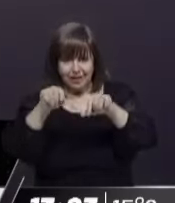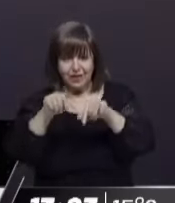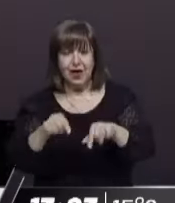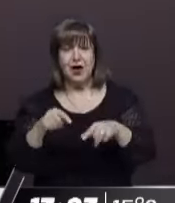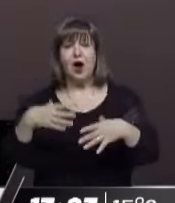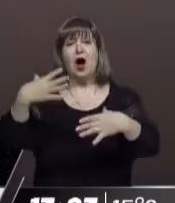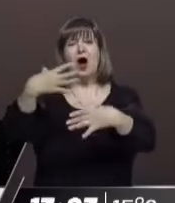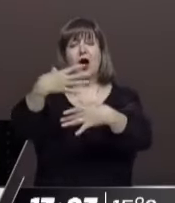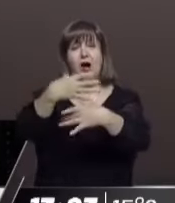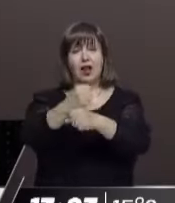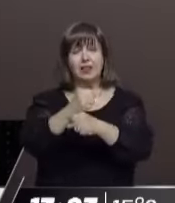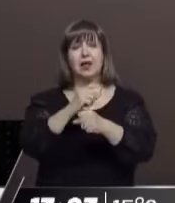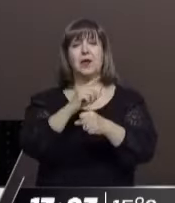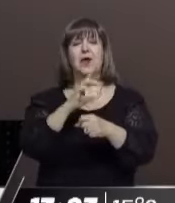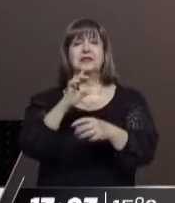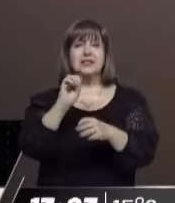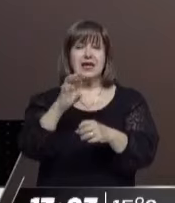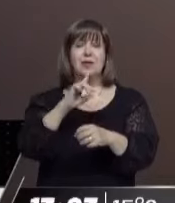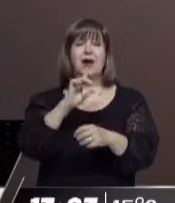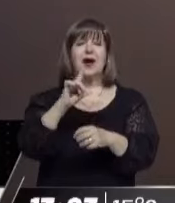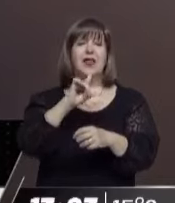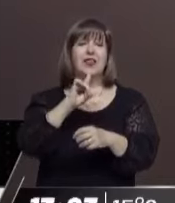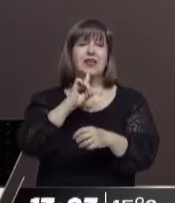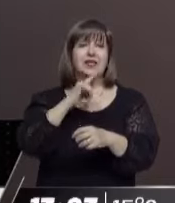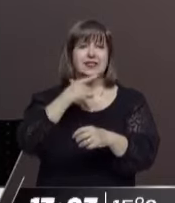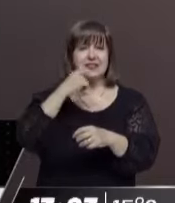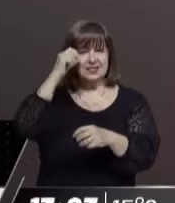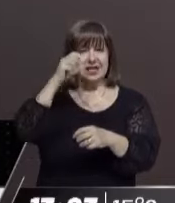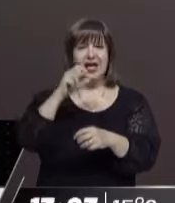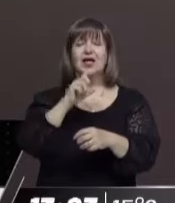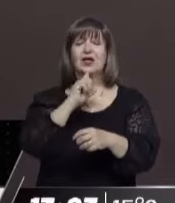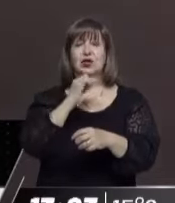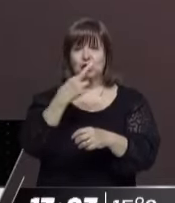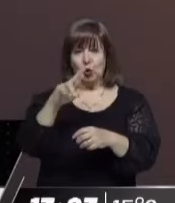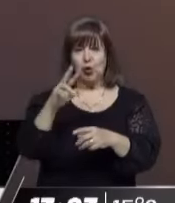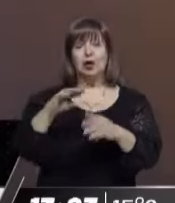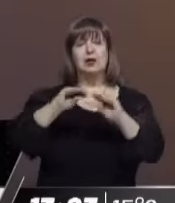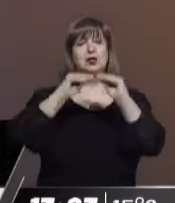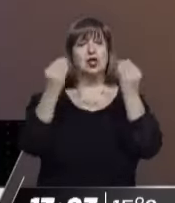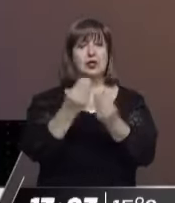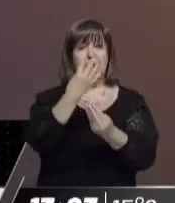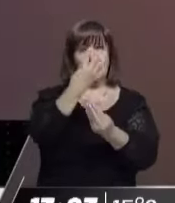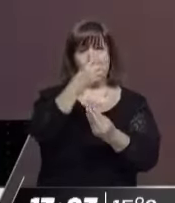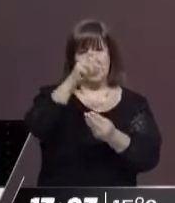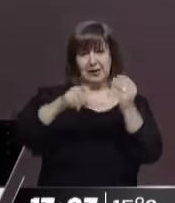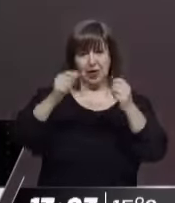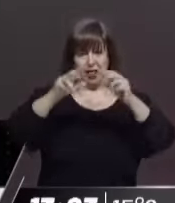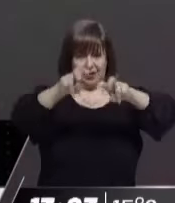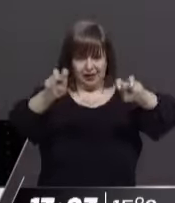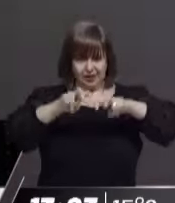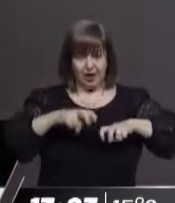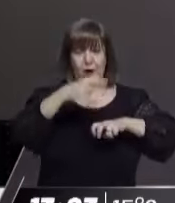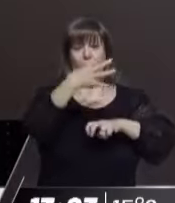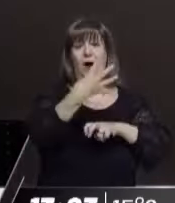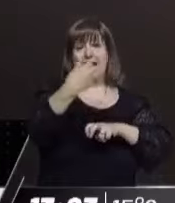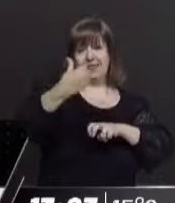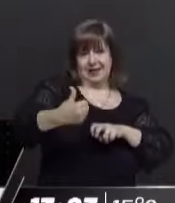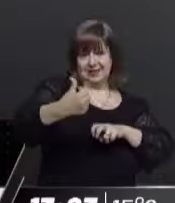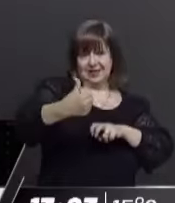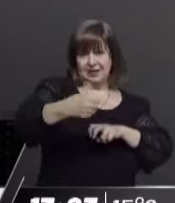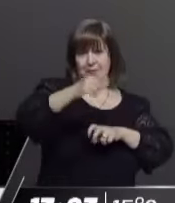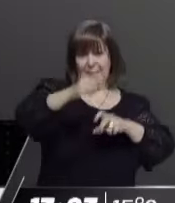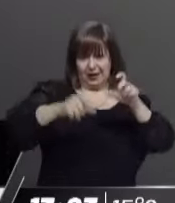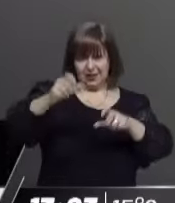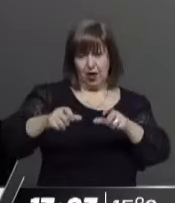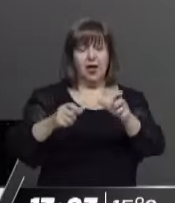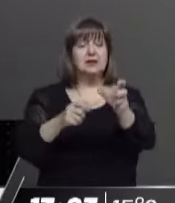empresa Dicetour que salió de La Paz con 46 pasajeros y tenía como destino la ciudad. Bueno, repentinamente el colectivo choca por detrás a un camión que